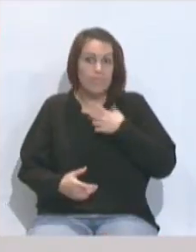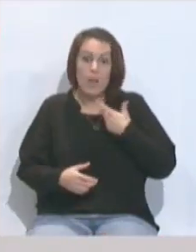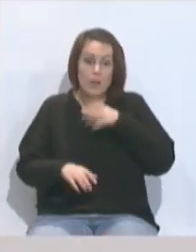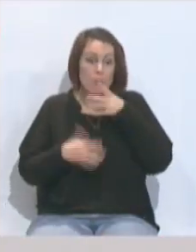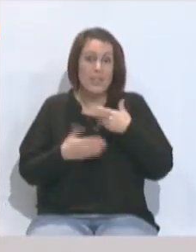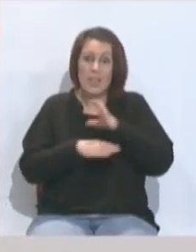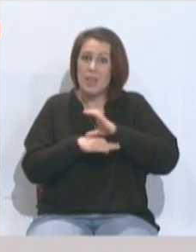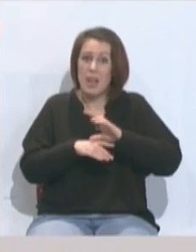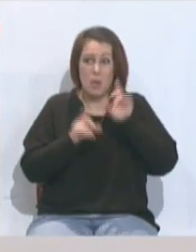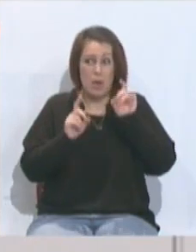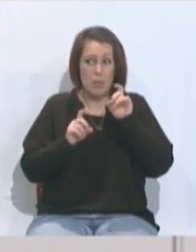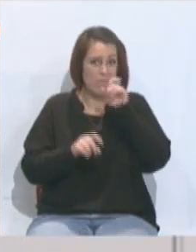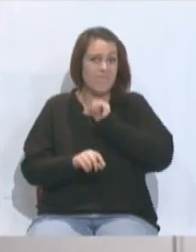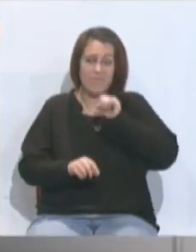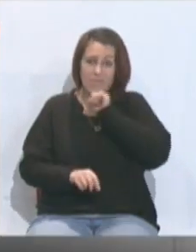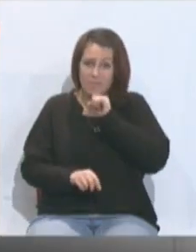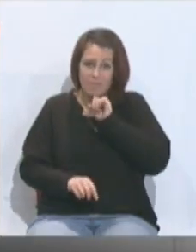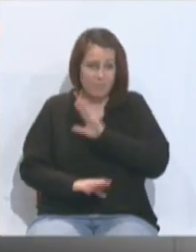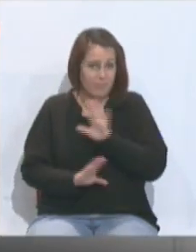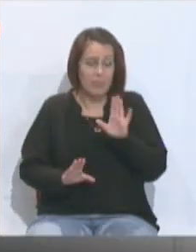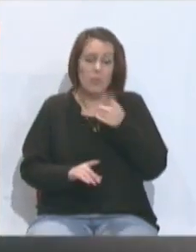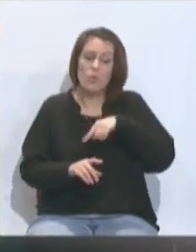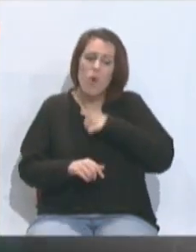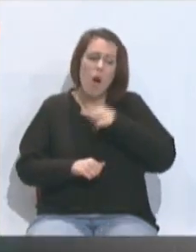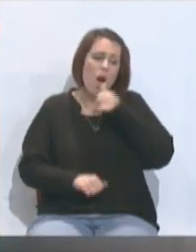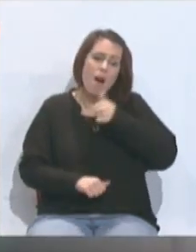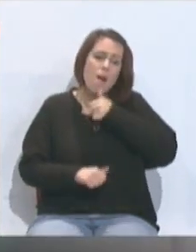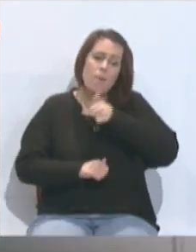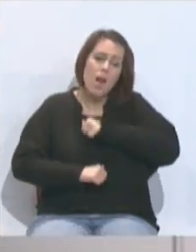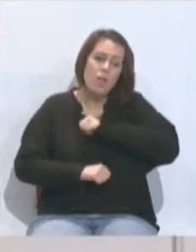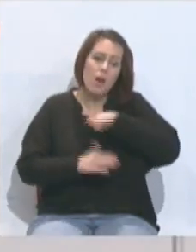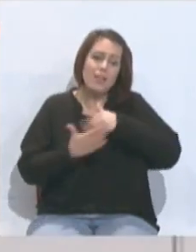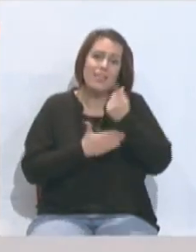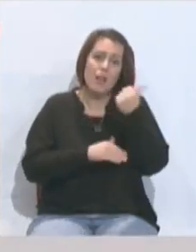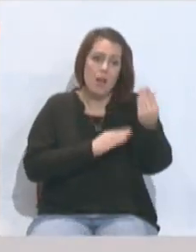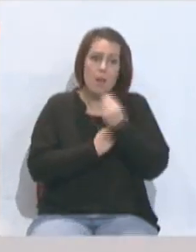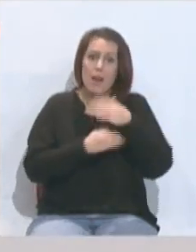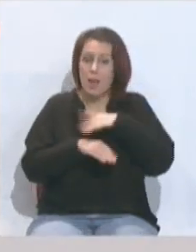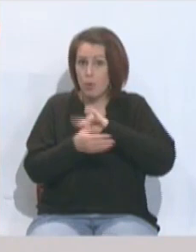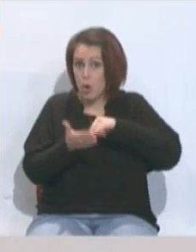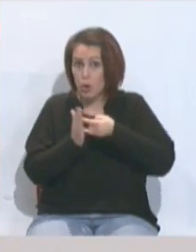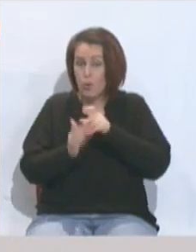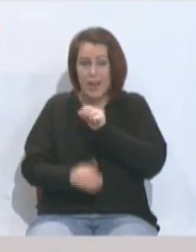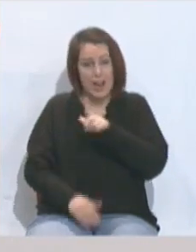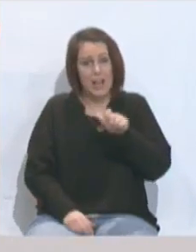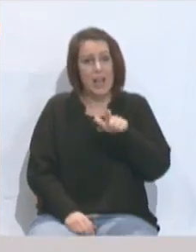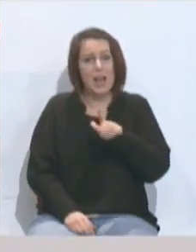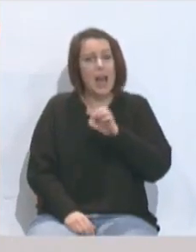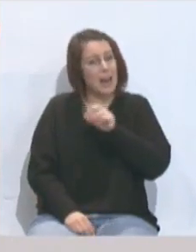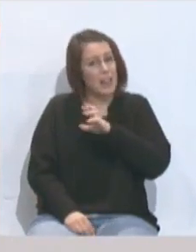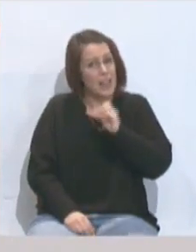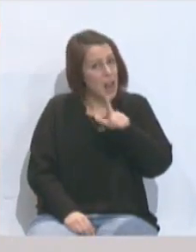instalaciones de Ciencias de la Educación. ¿Vamos a seguir aguantando, esperando que venga dinero para el proyecto de Valcárcel, o